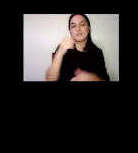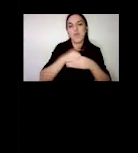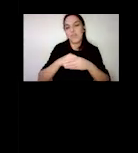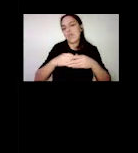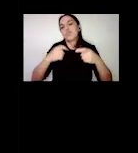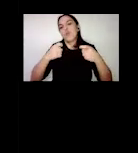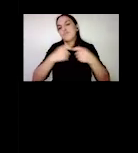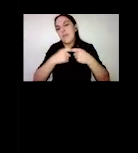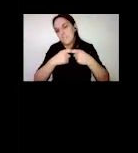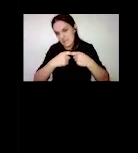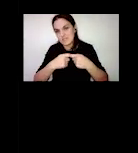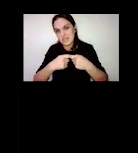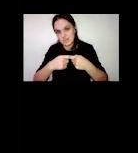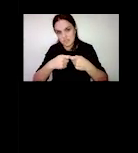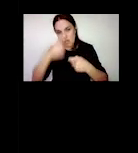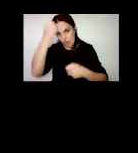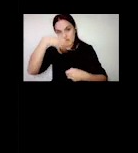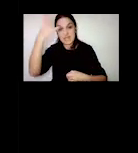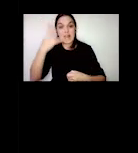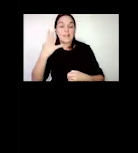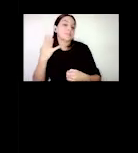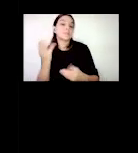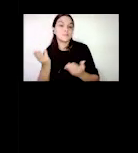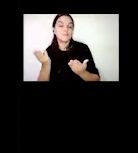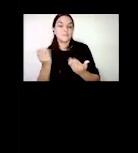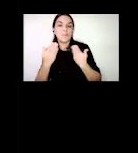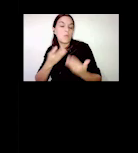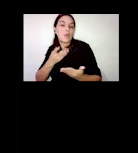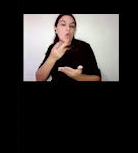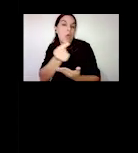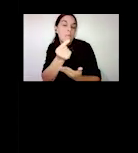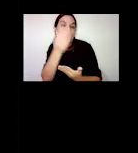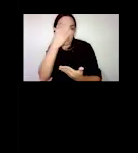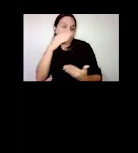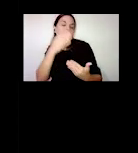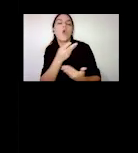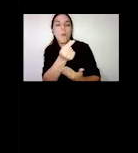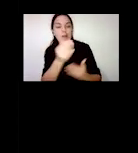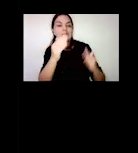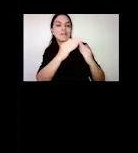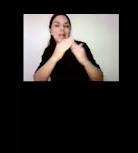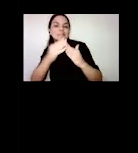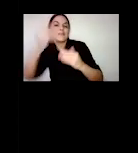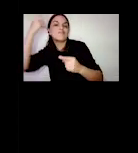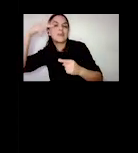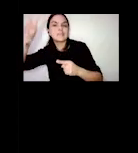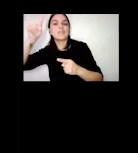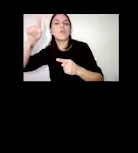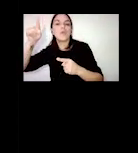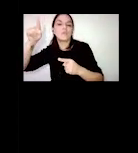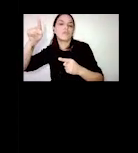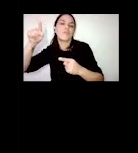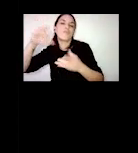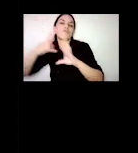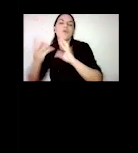y orden, que se destinen a compra de bienes o locaciones en el exterior mediante tarjetas de débito